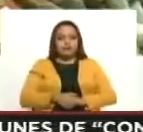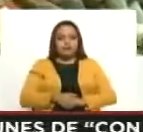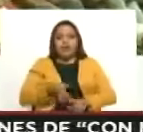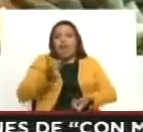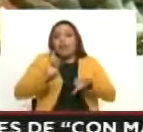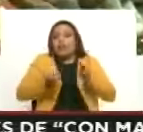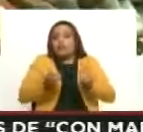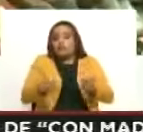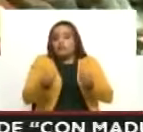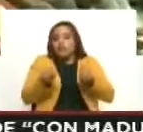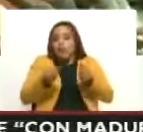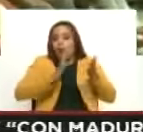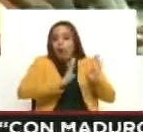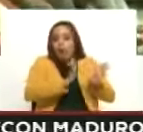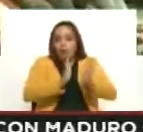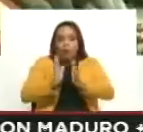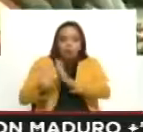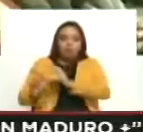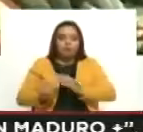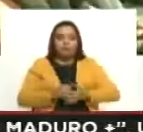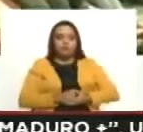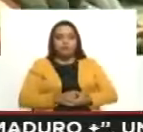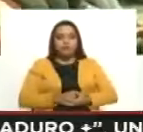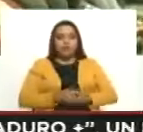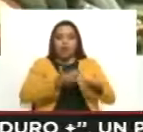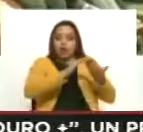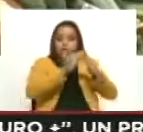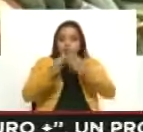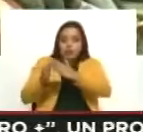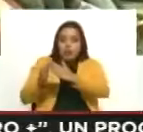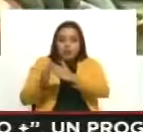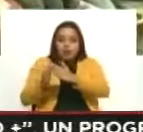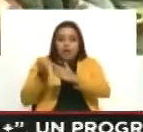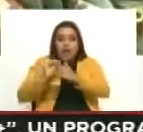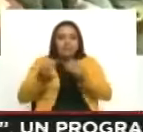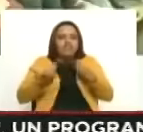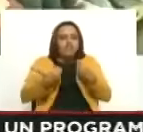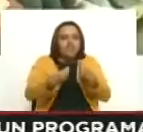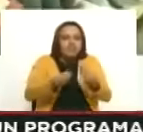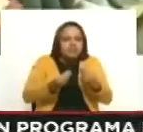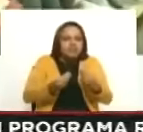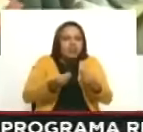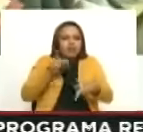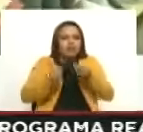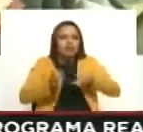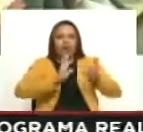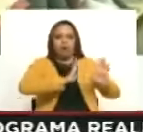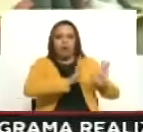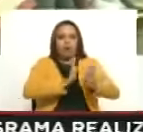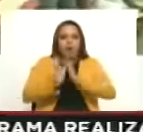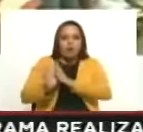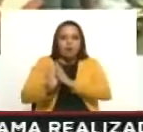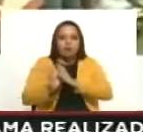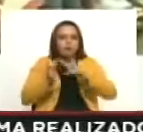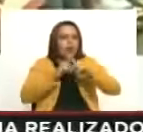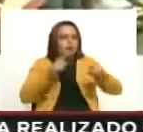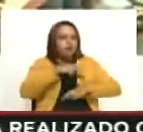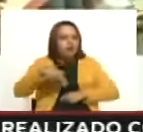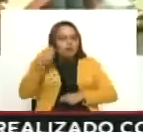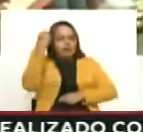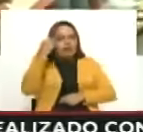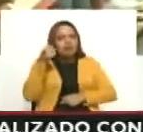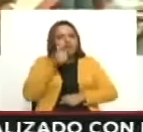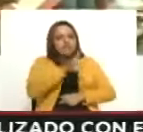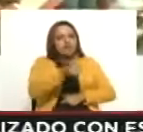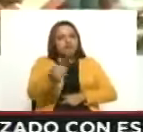Dependiendo cómo esté estructurada la comunidad, está la flexibilidad en la organización. Pero hemos pensado en que cada